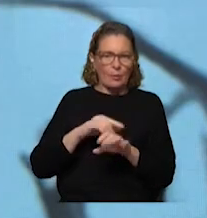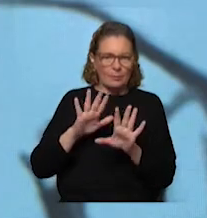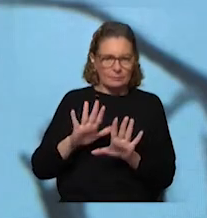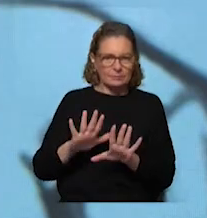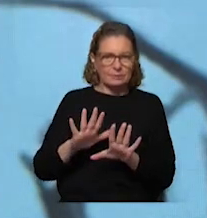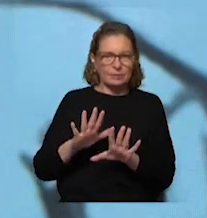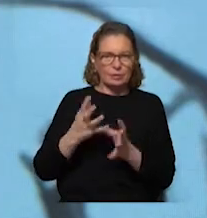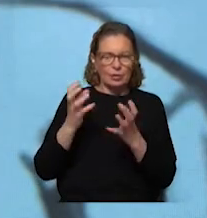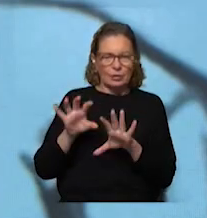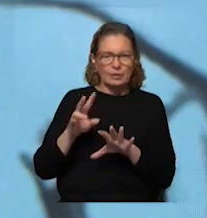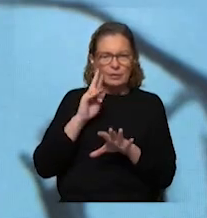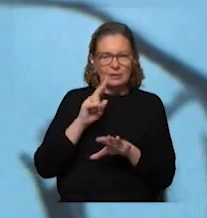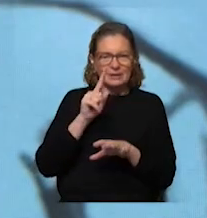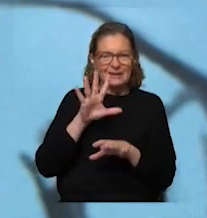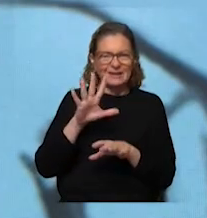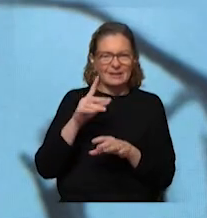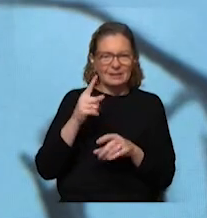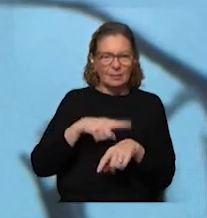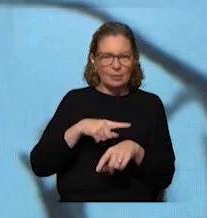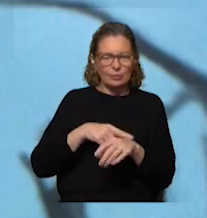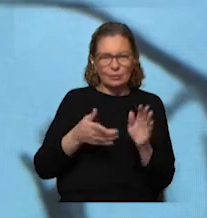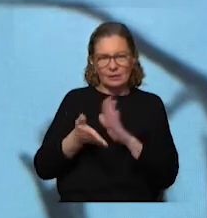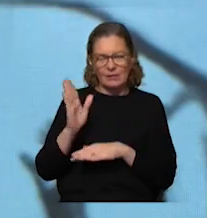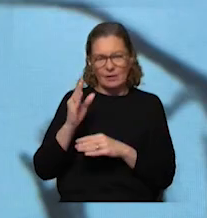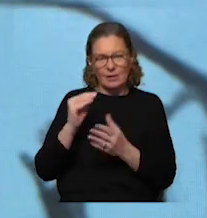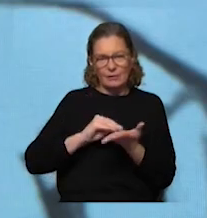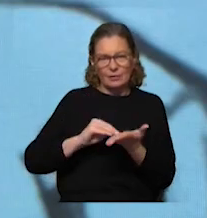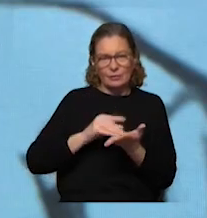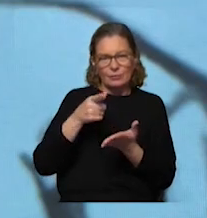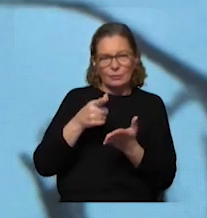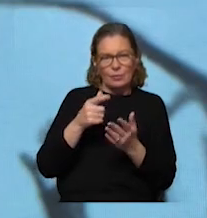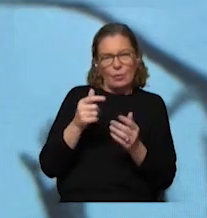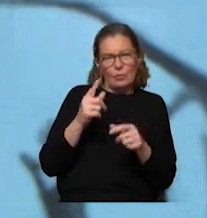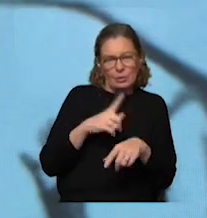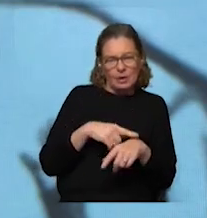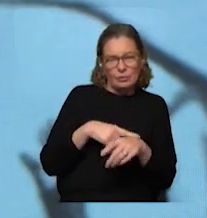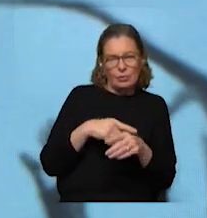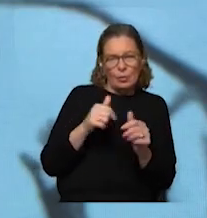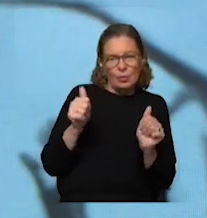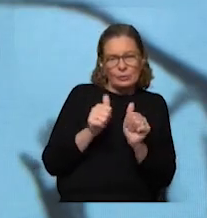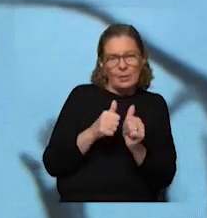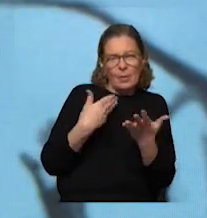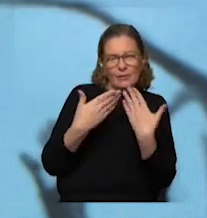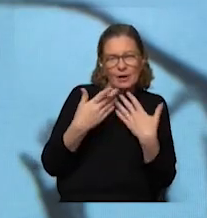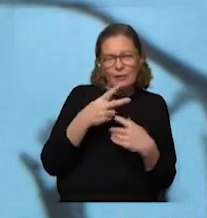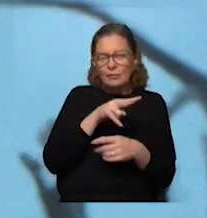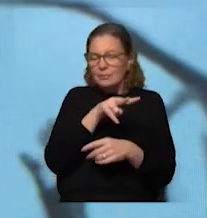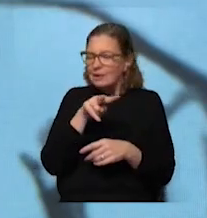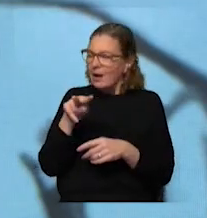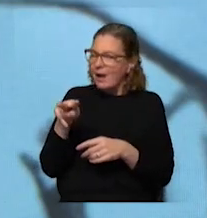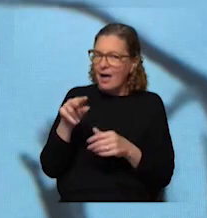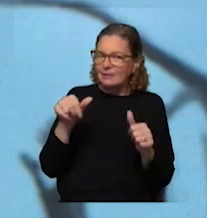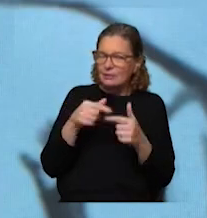voy no quiero verte 15 minutos a la salida de la oficina o sea cuando vos tengas un rato nos juntamos a hablar o en esto de observarla en acción decir